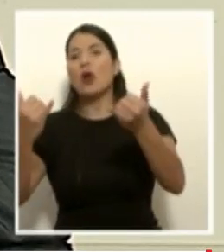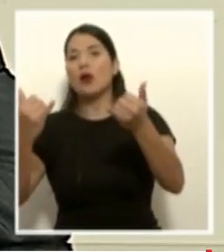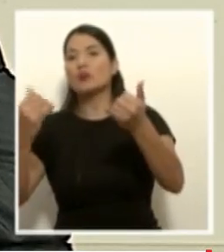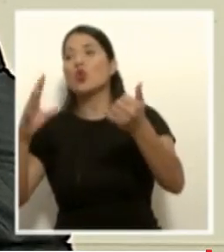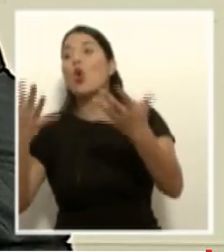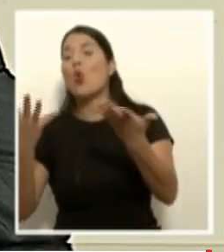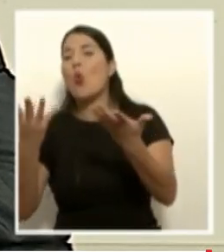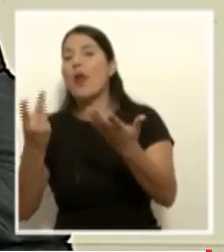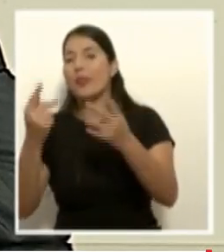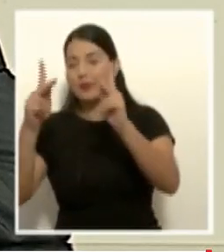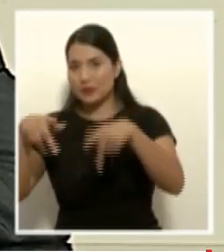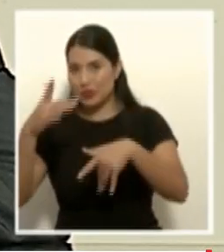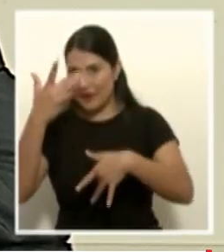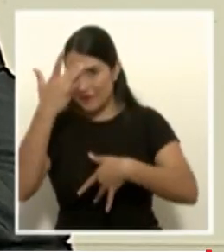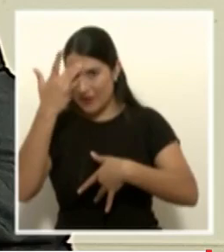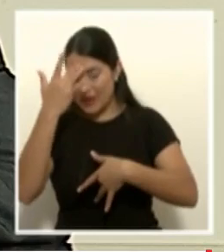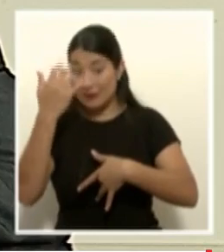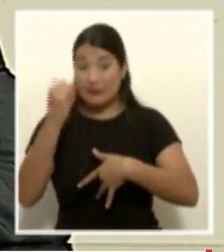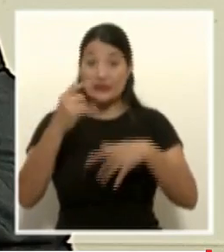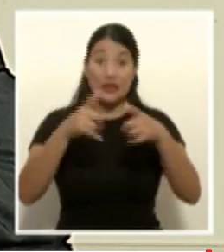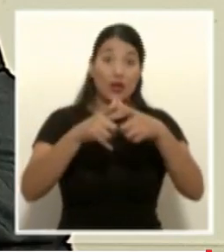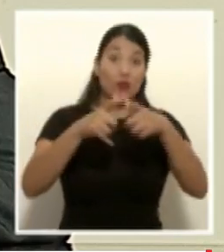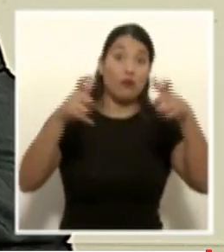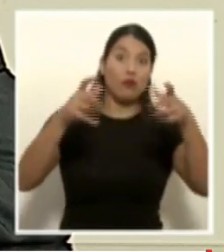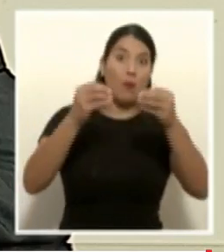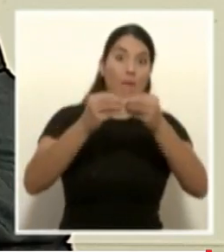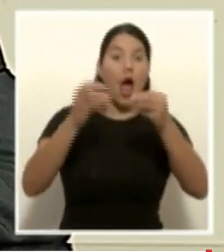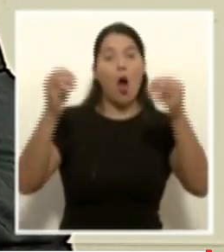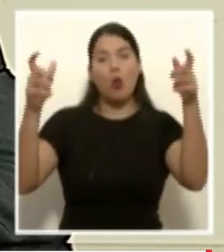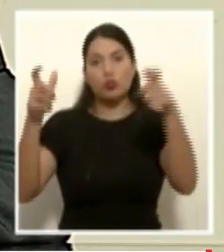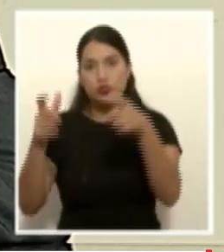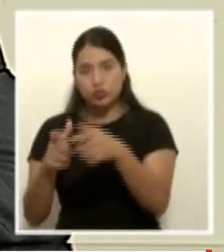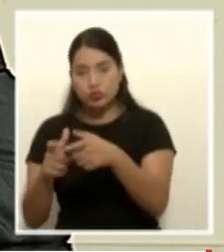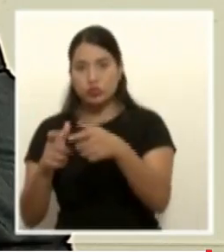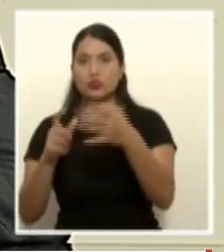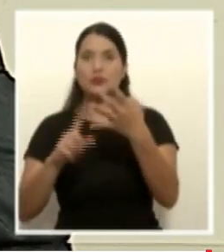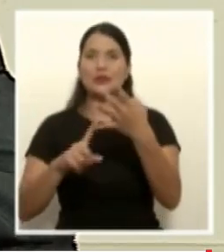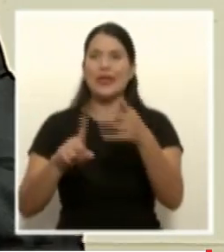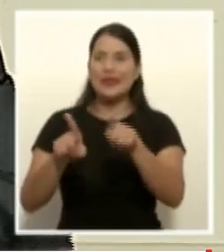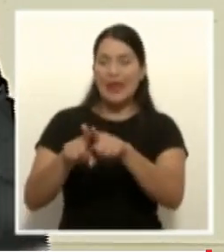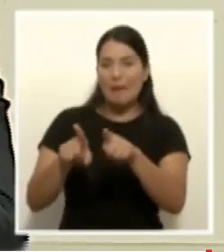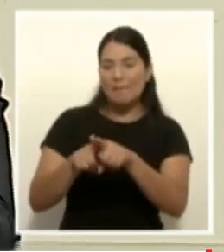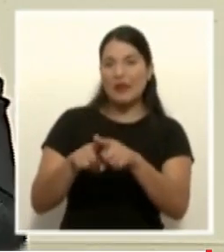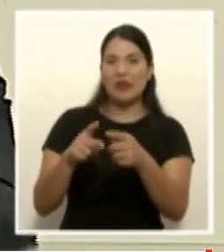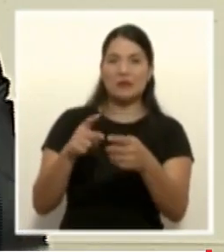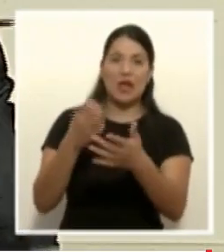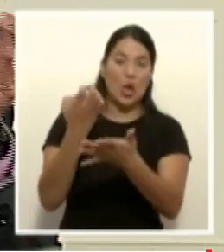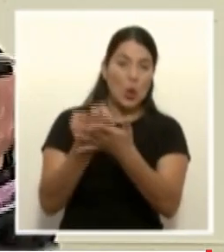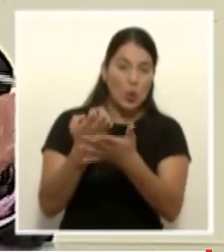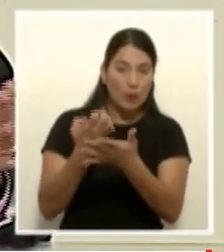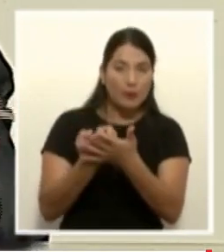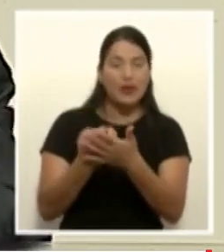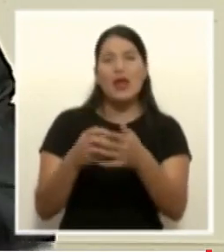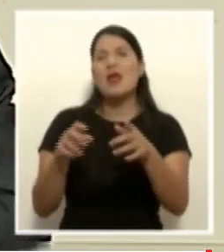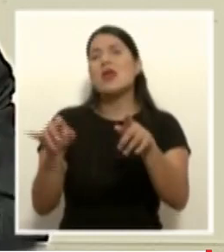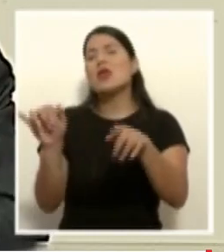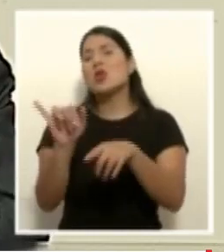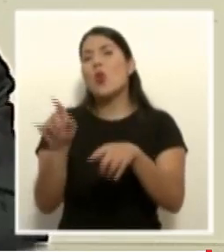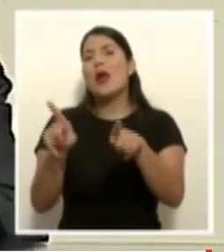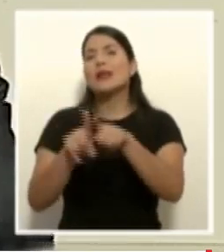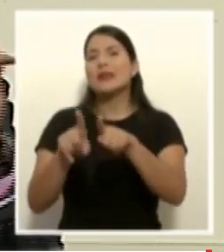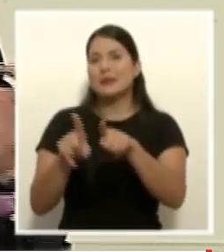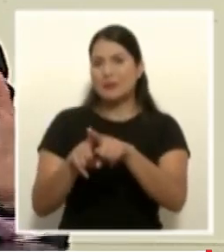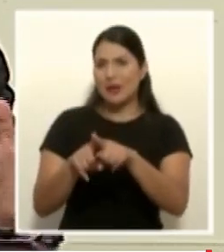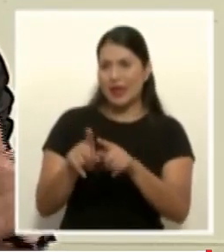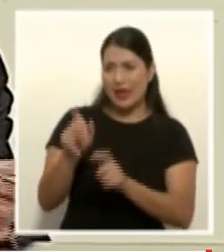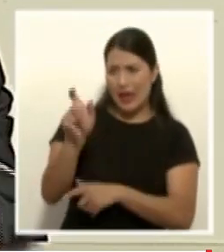están incorporando algunos factores socioeconómicos que también se espera para tener una valoración más integral, además de la valoración cualitativa, cómo están